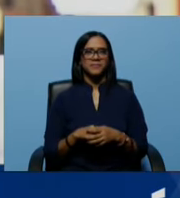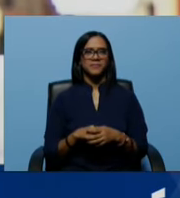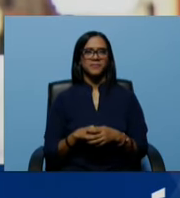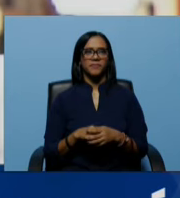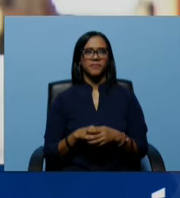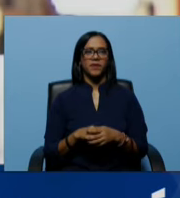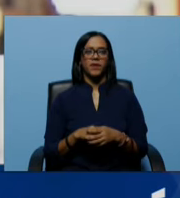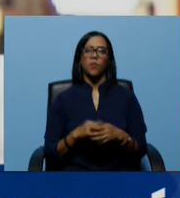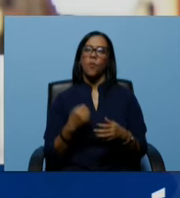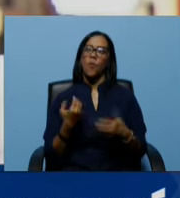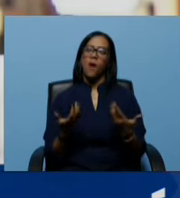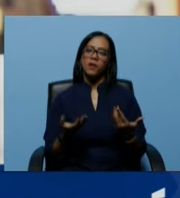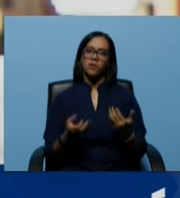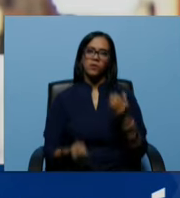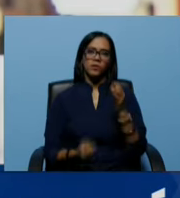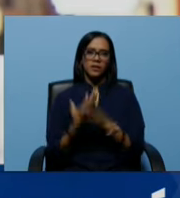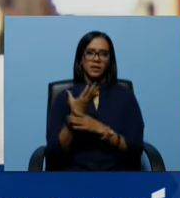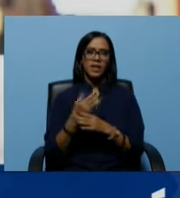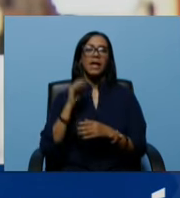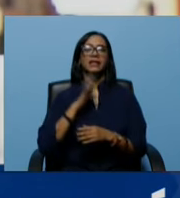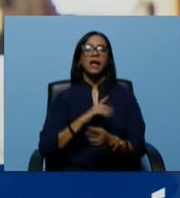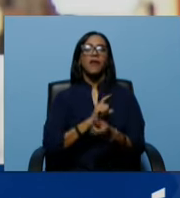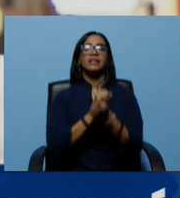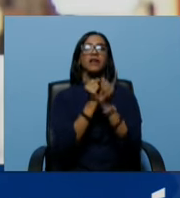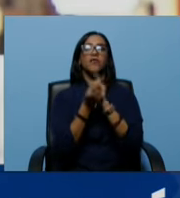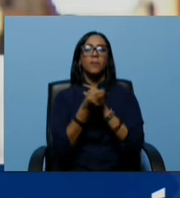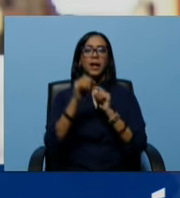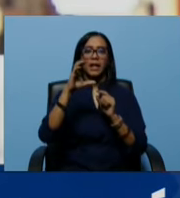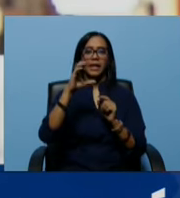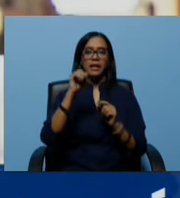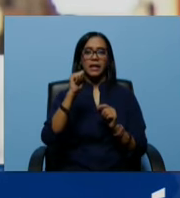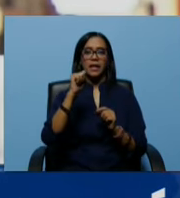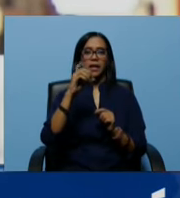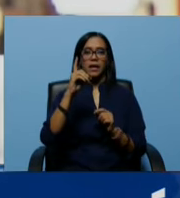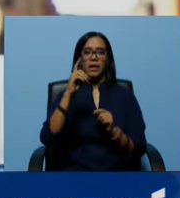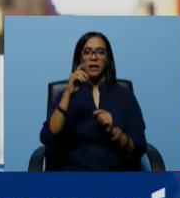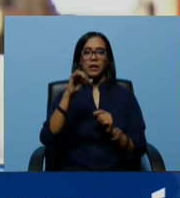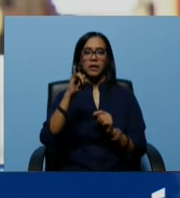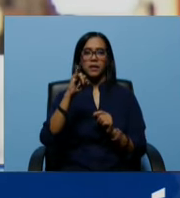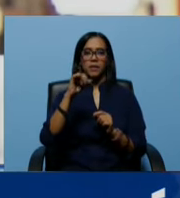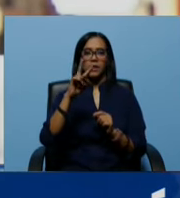Cuando lo creé, estaba transformando el CADIVI.